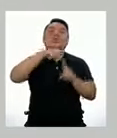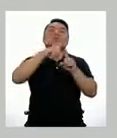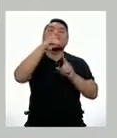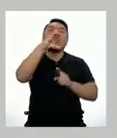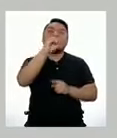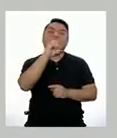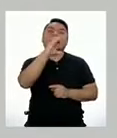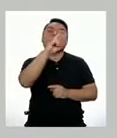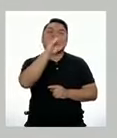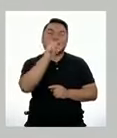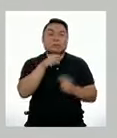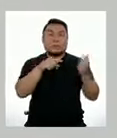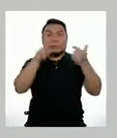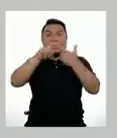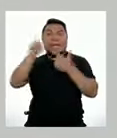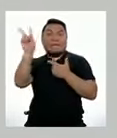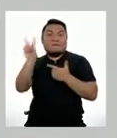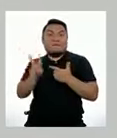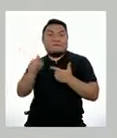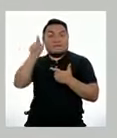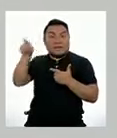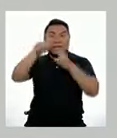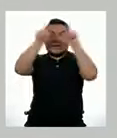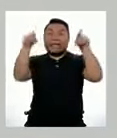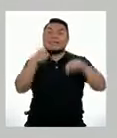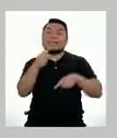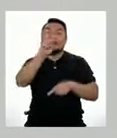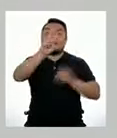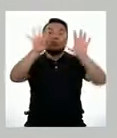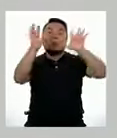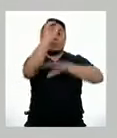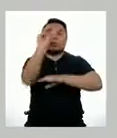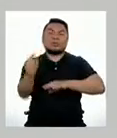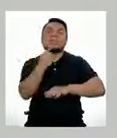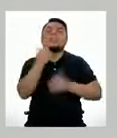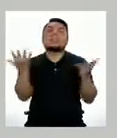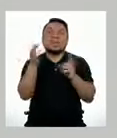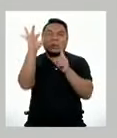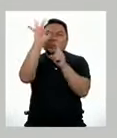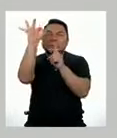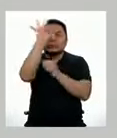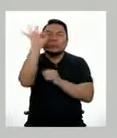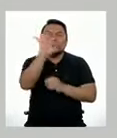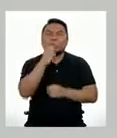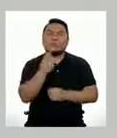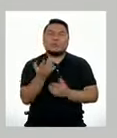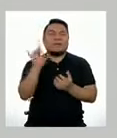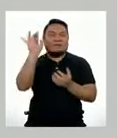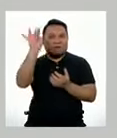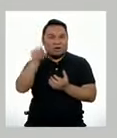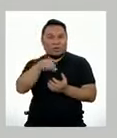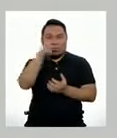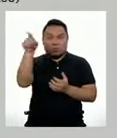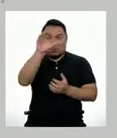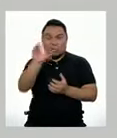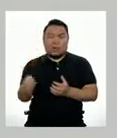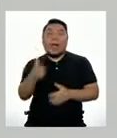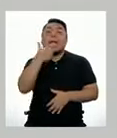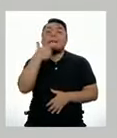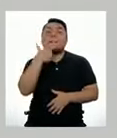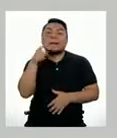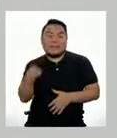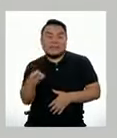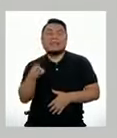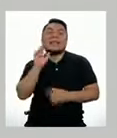El sector de color verde muestra que el 29% pertenece a los compuestos orgánicos volátiles. El sector de color